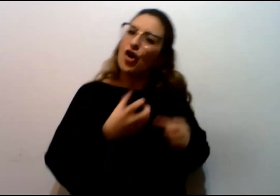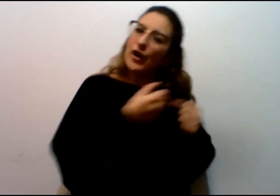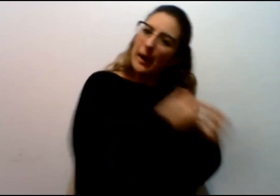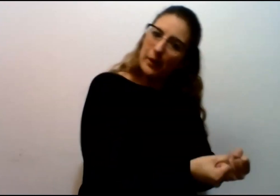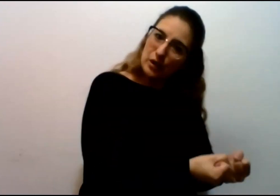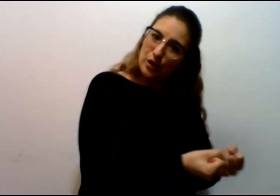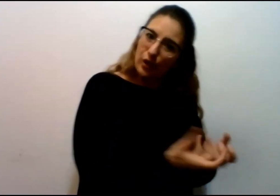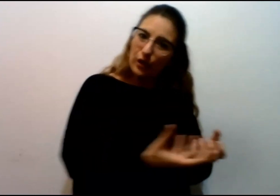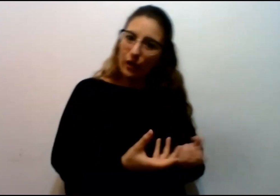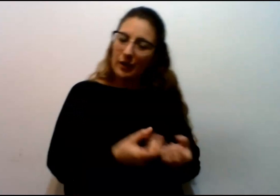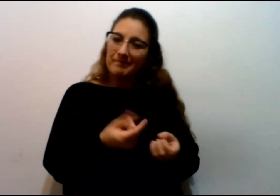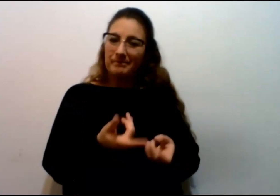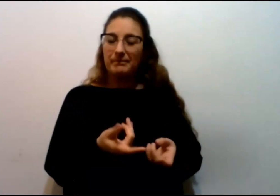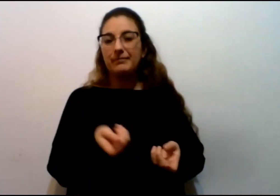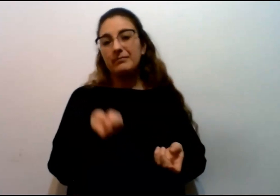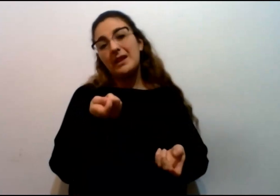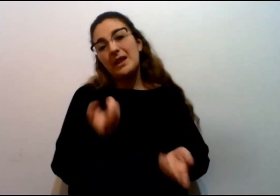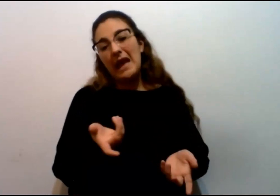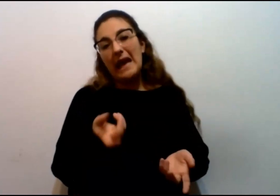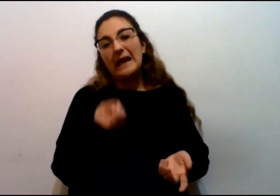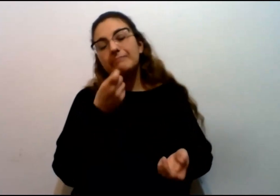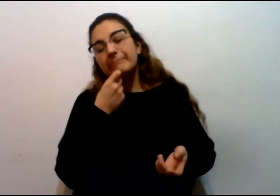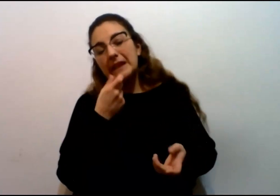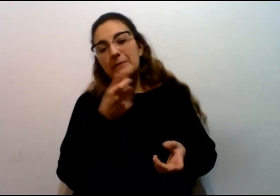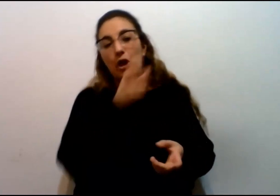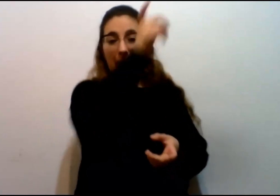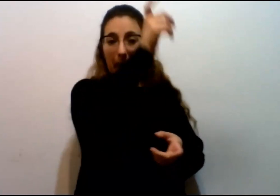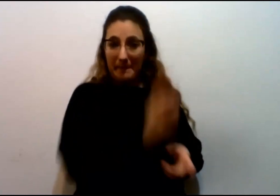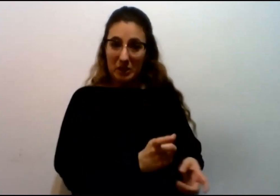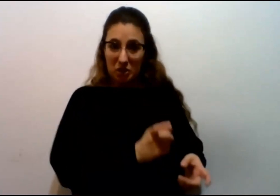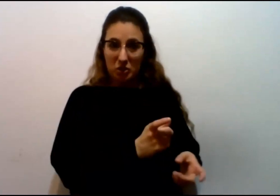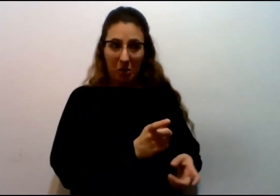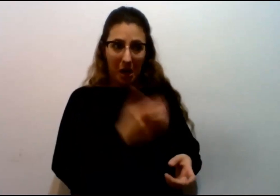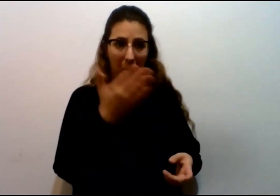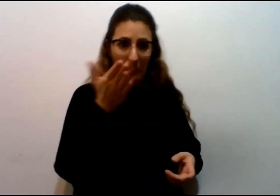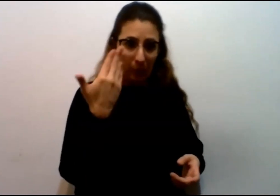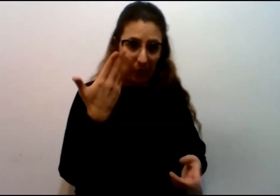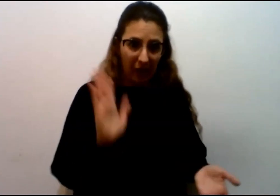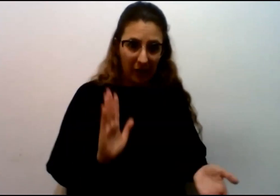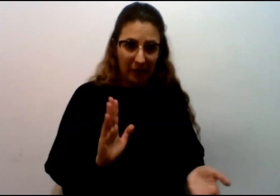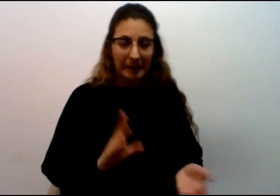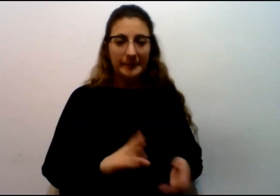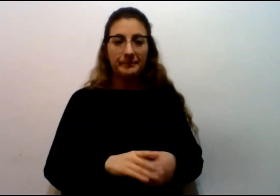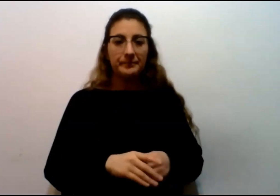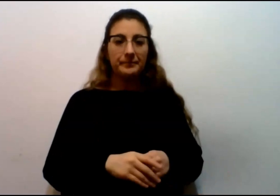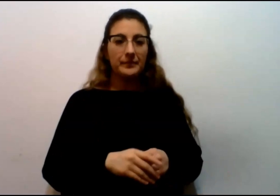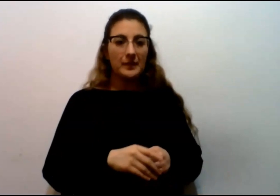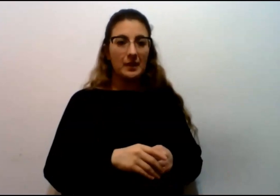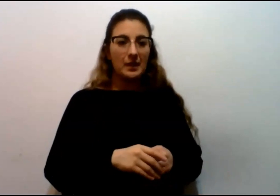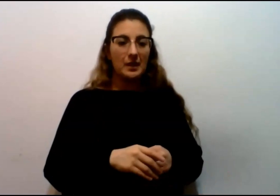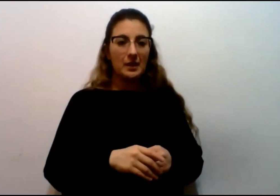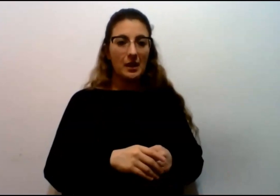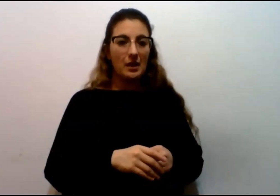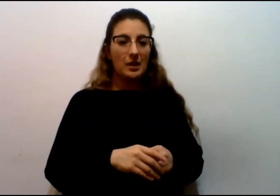Sí Se destaquen Las habilidades De la persona ¿No? Y Y bueno Yo